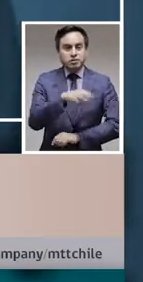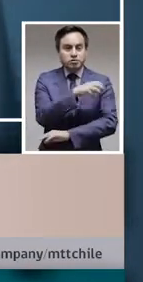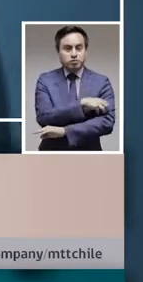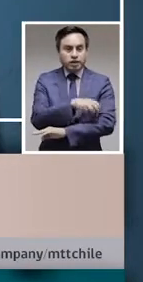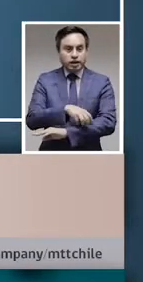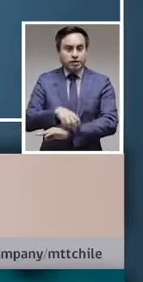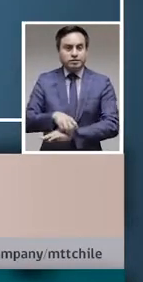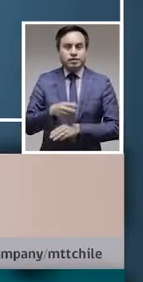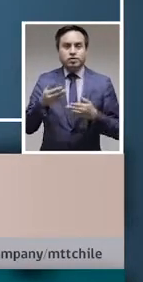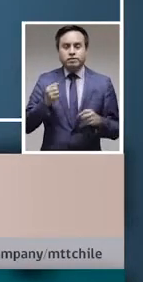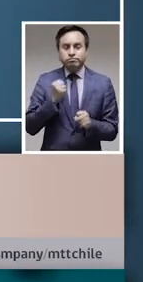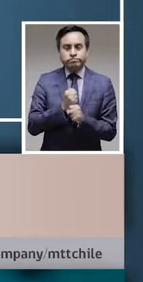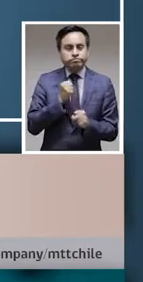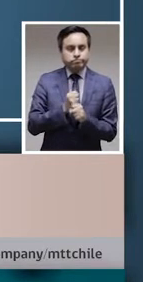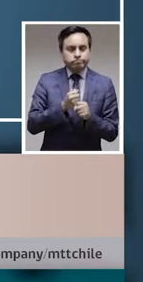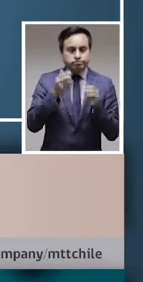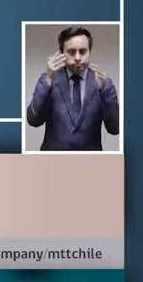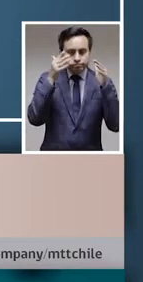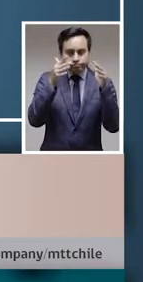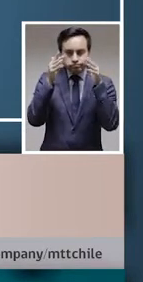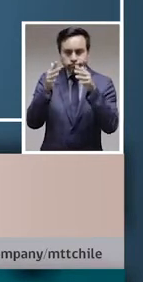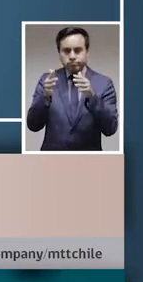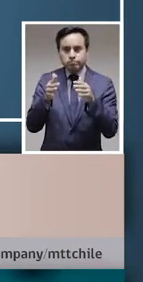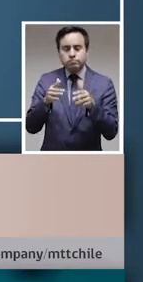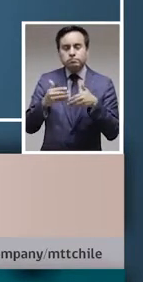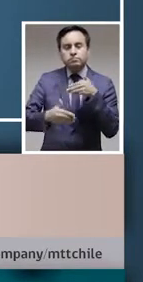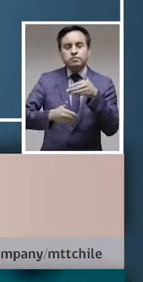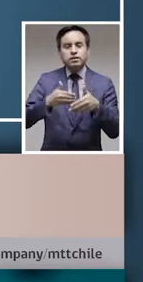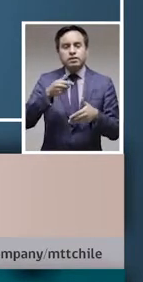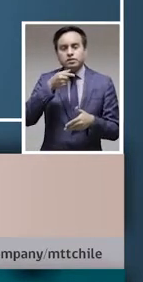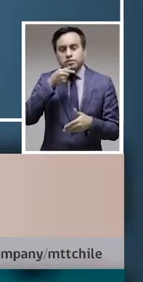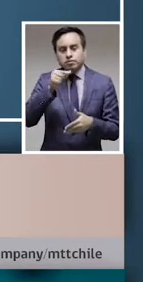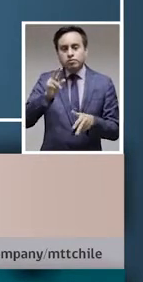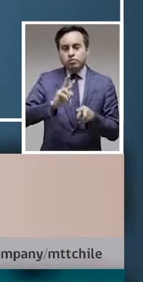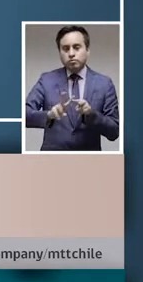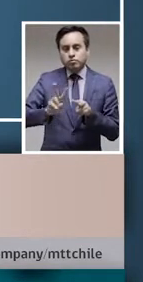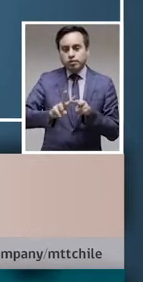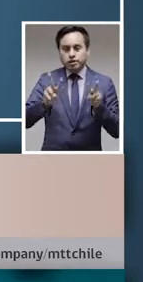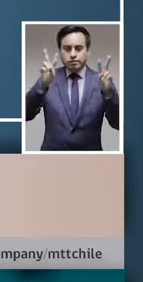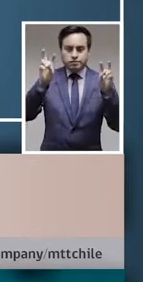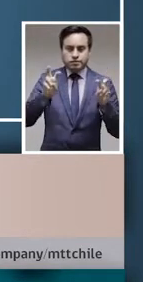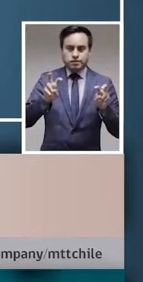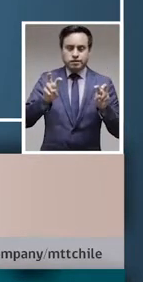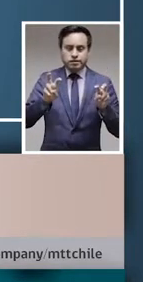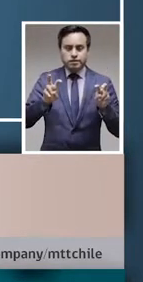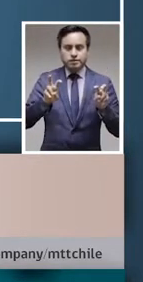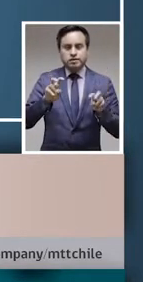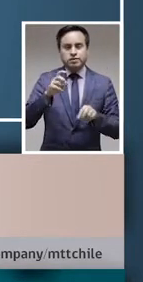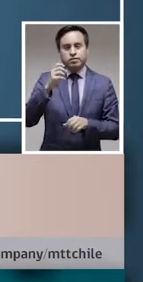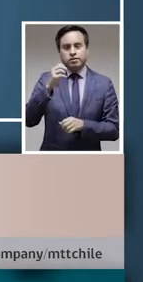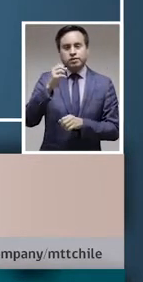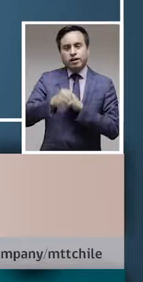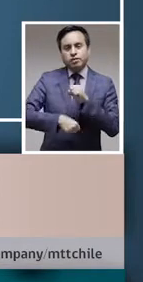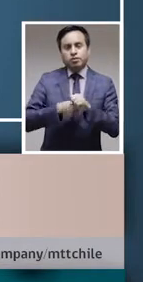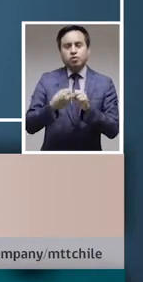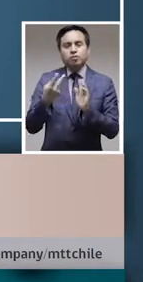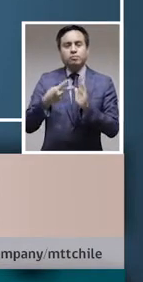ciudades con las cuales estamos trabajando para que esto ocurra dentro de lo que queda de